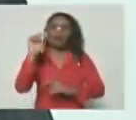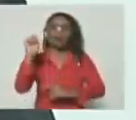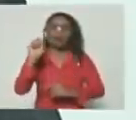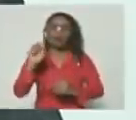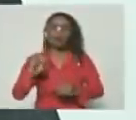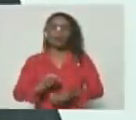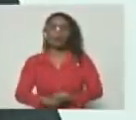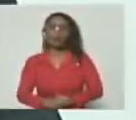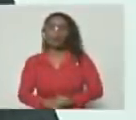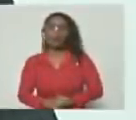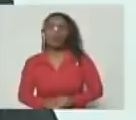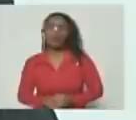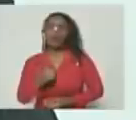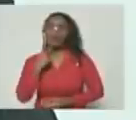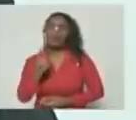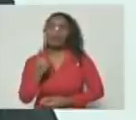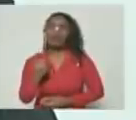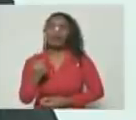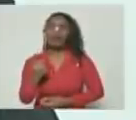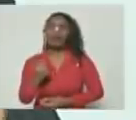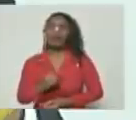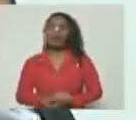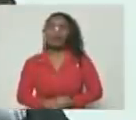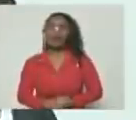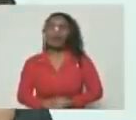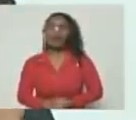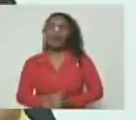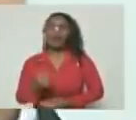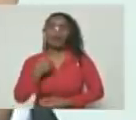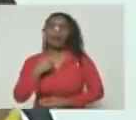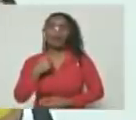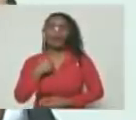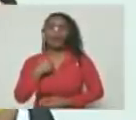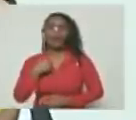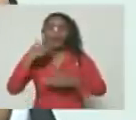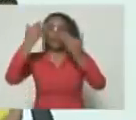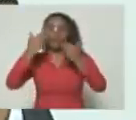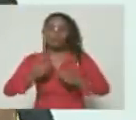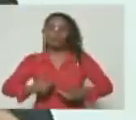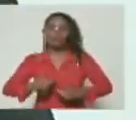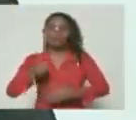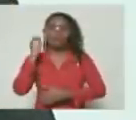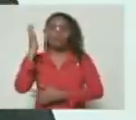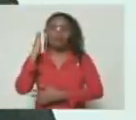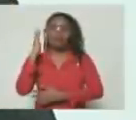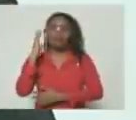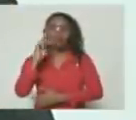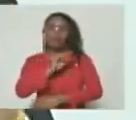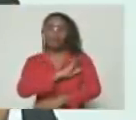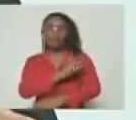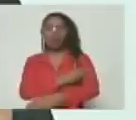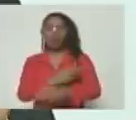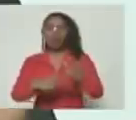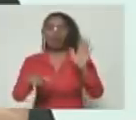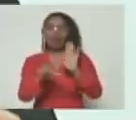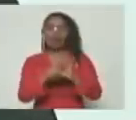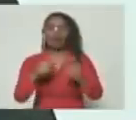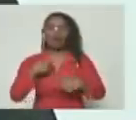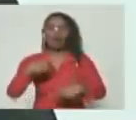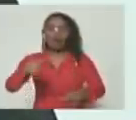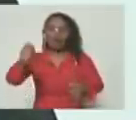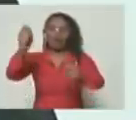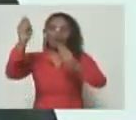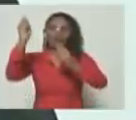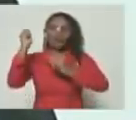Venezuela, y dice: yo en mi condición de presidente del Poder Legislativo asumo el